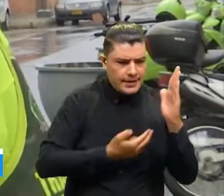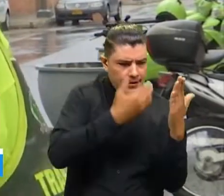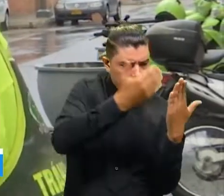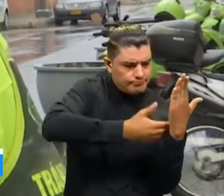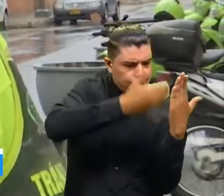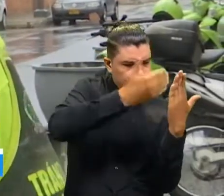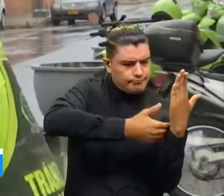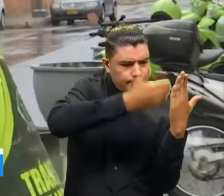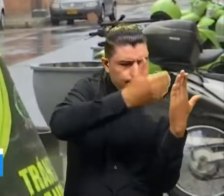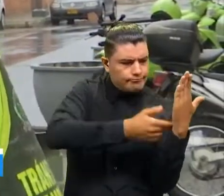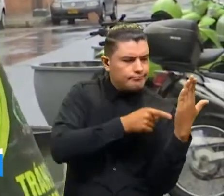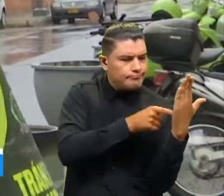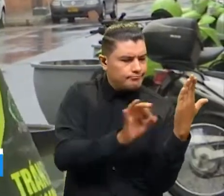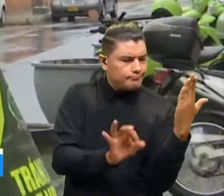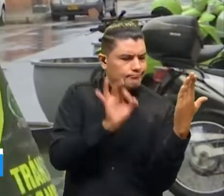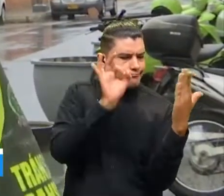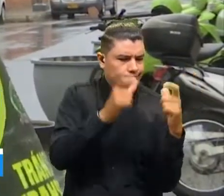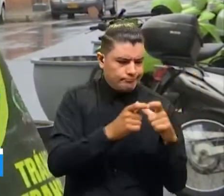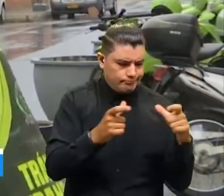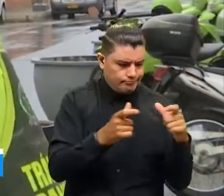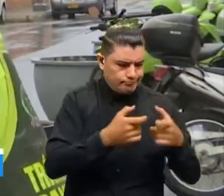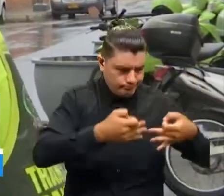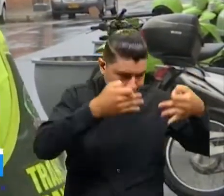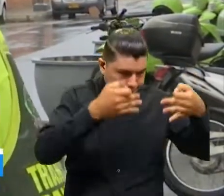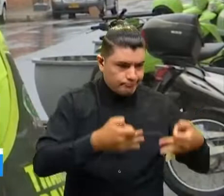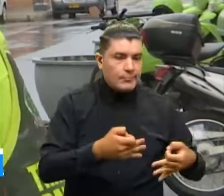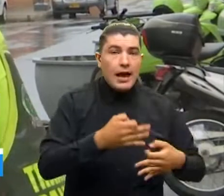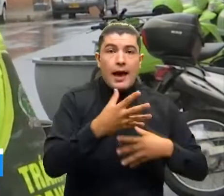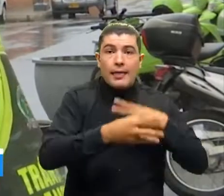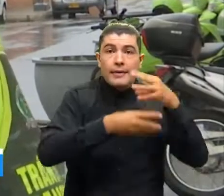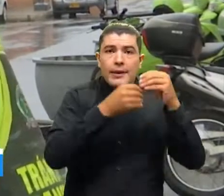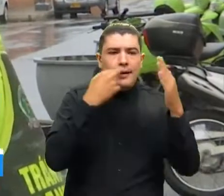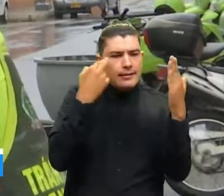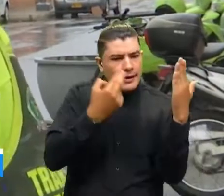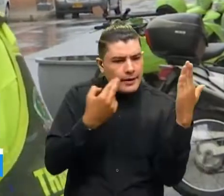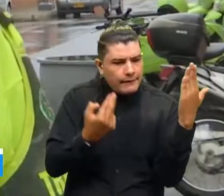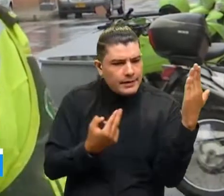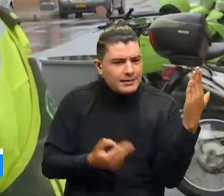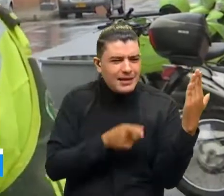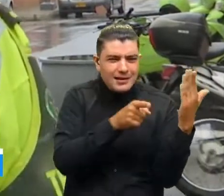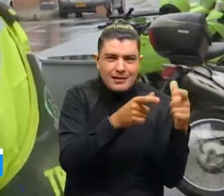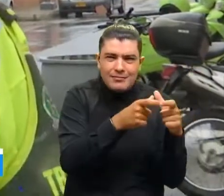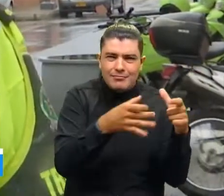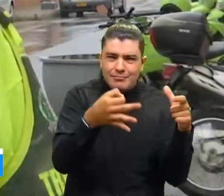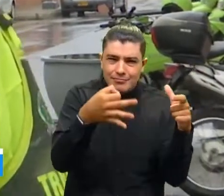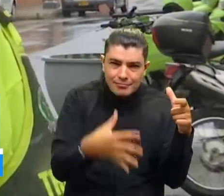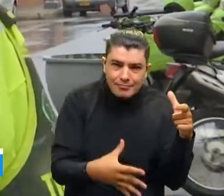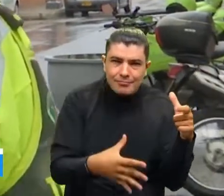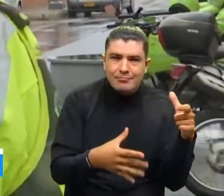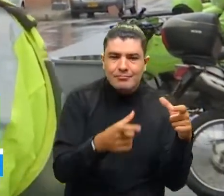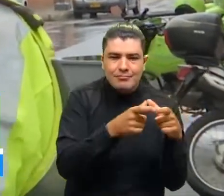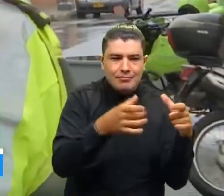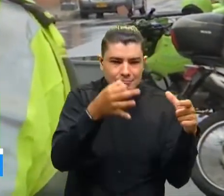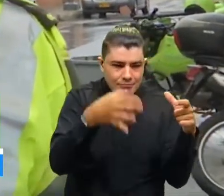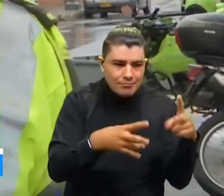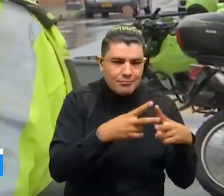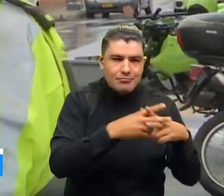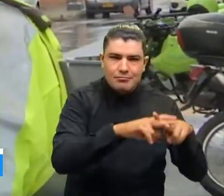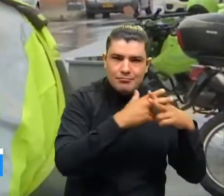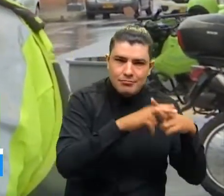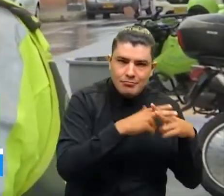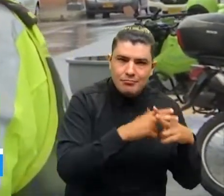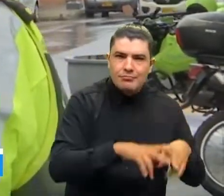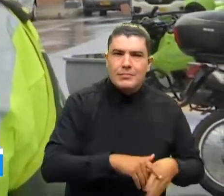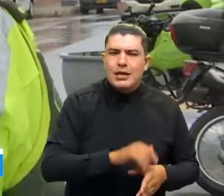conductores que tengan su licencia de consum vigente se le revisan los seguros y obligatorios contractual